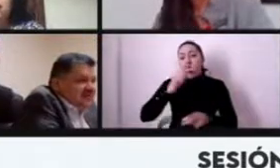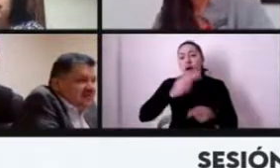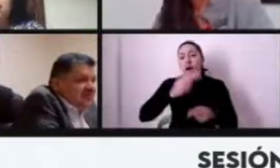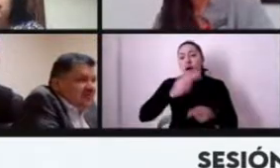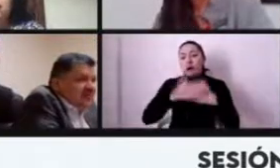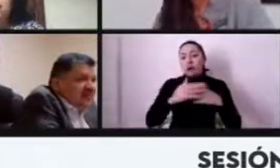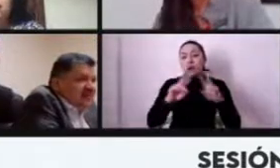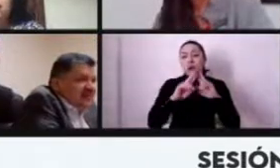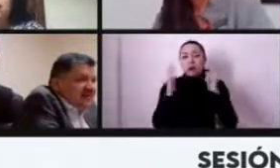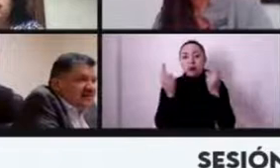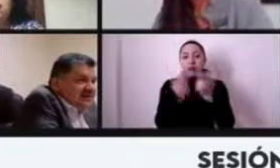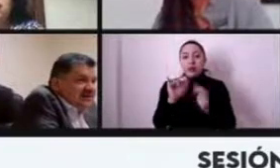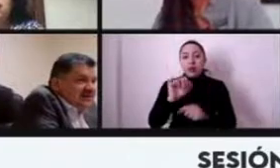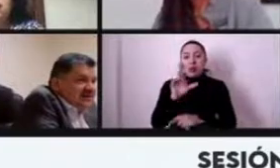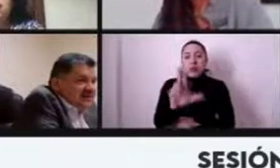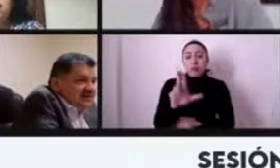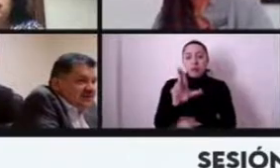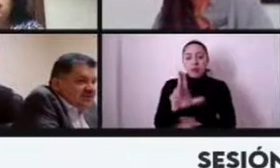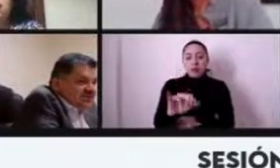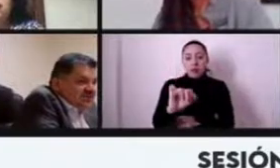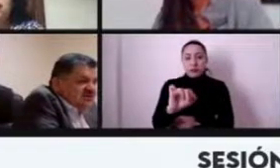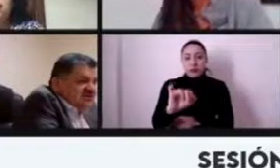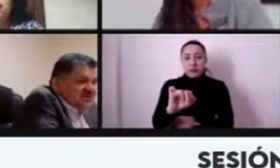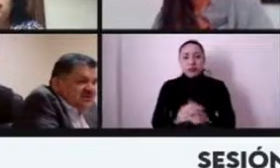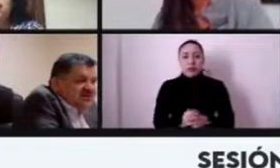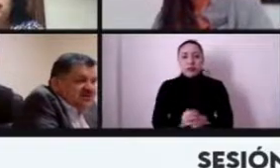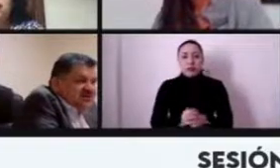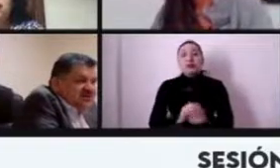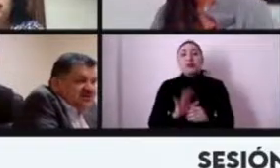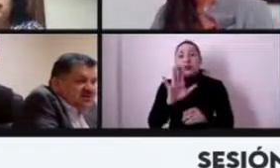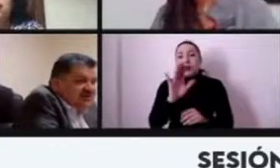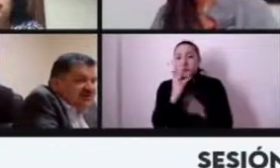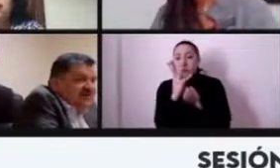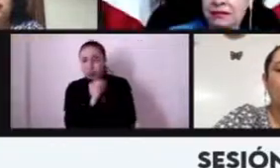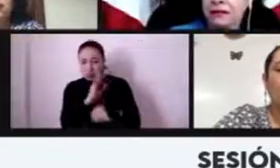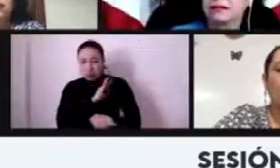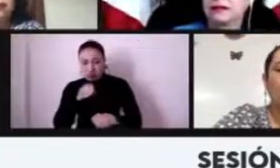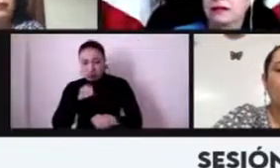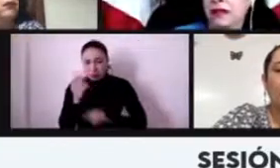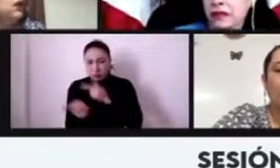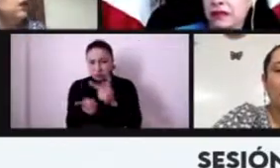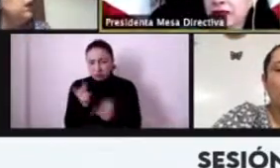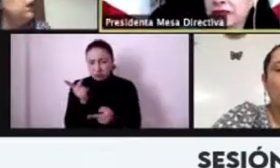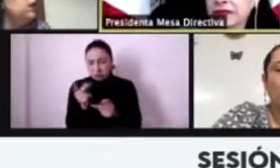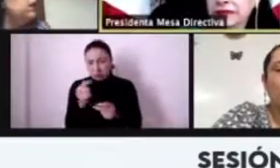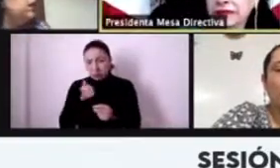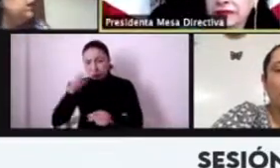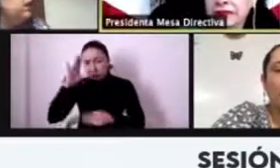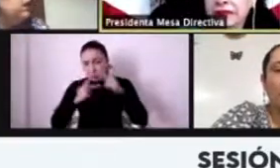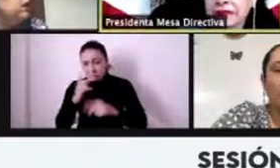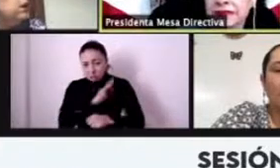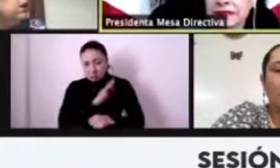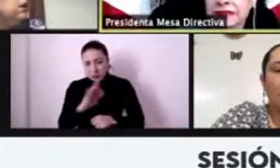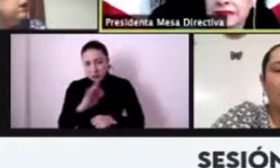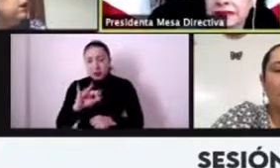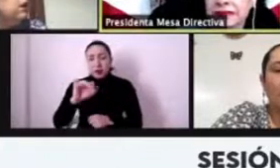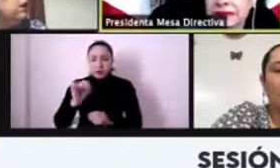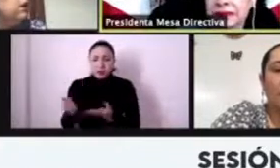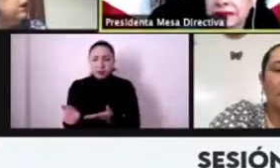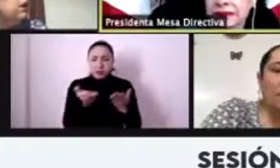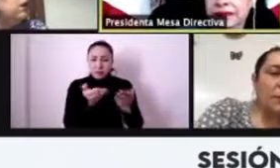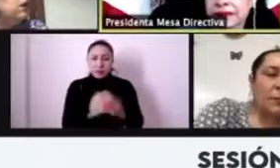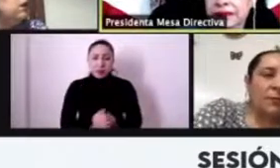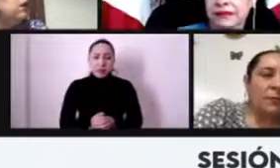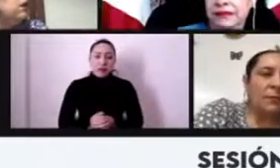Sí, sí. Nada más quisiera, si me permite, el uso de la palabra. Claro que sí. Sí, gracias, diputada presidenta.